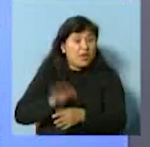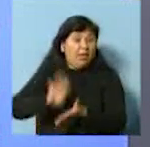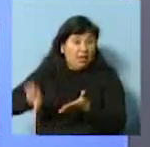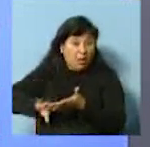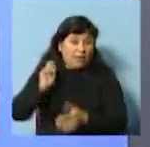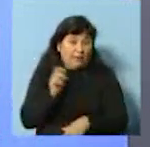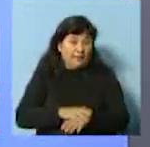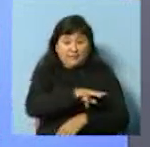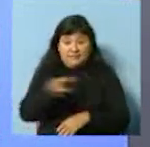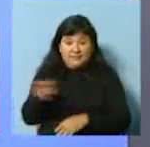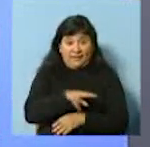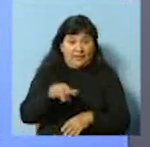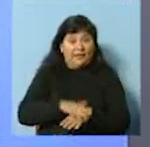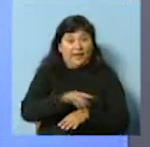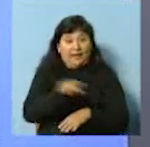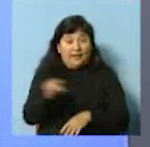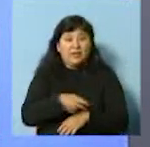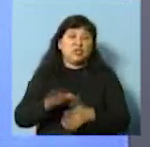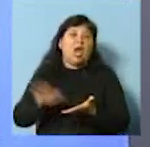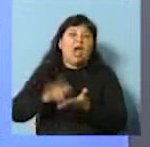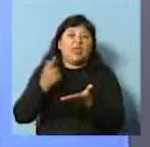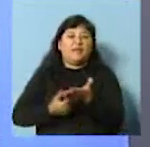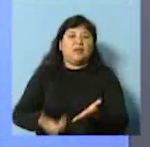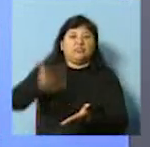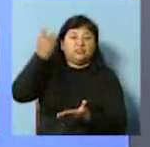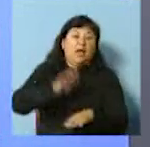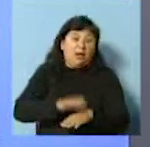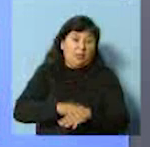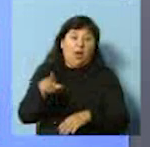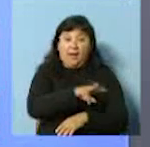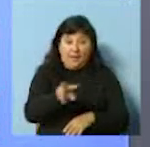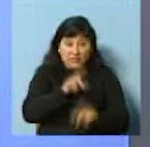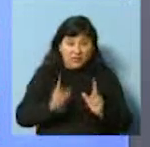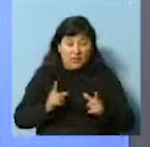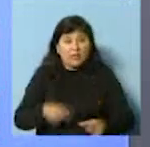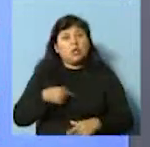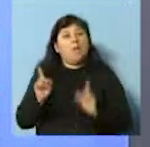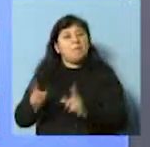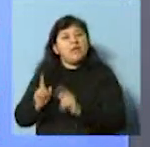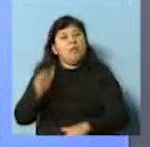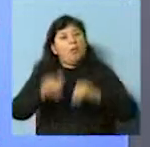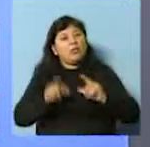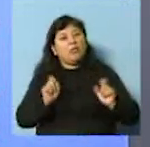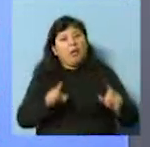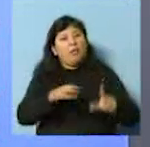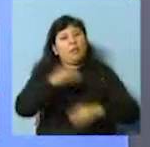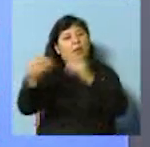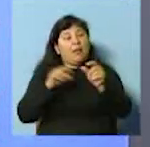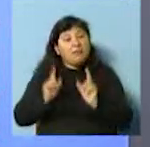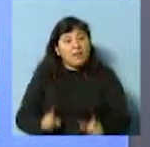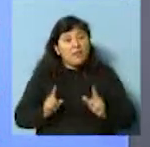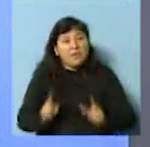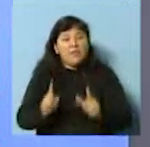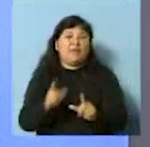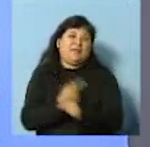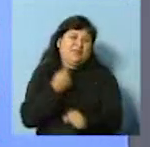déficit de ajuste también lo votaron el ciento segovia no se puede seguir votando a lo mismo de siempre porque se lo que pasa alejandro